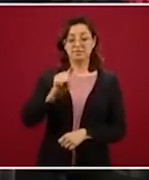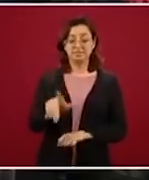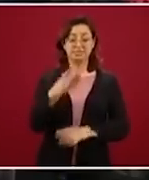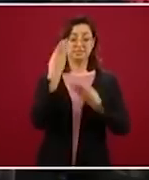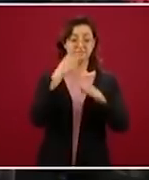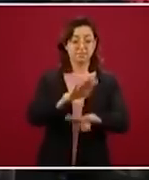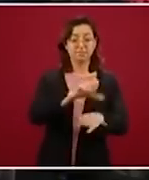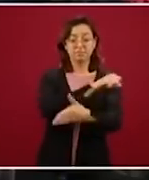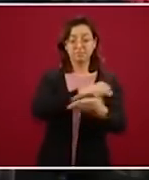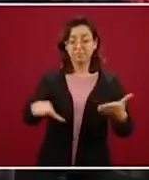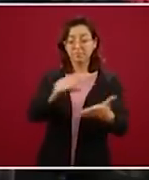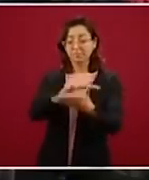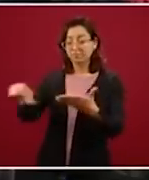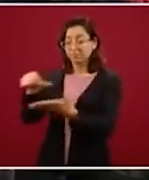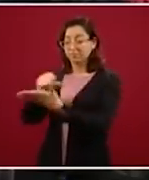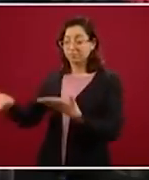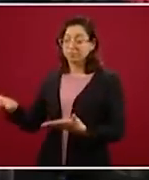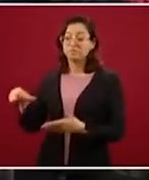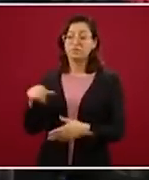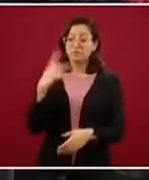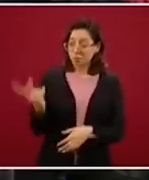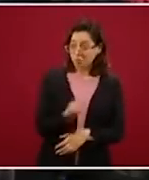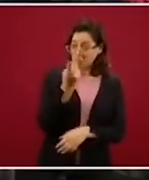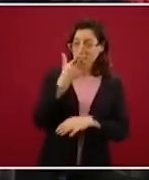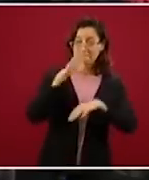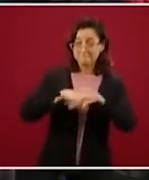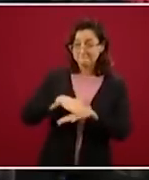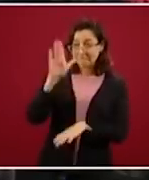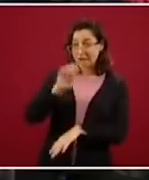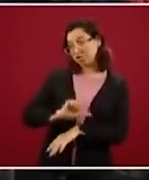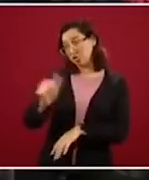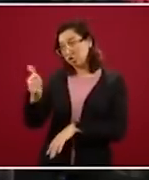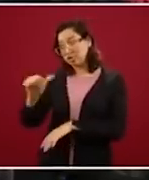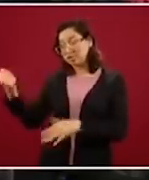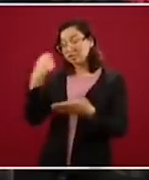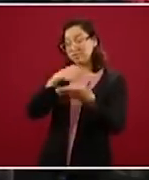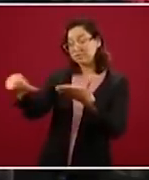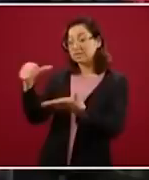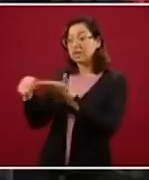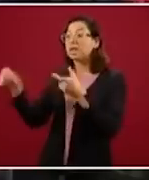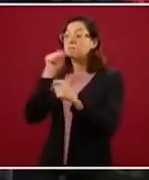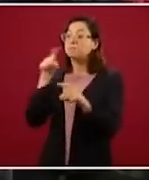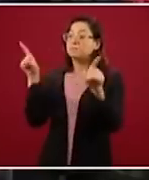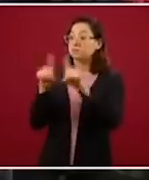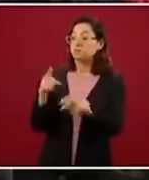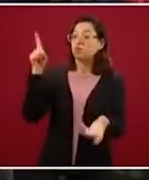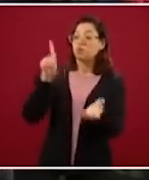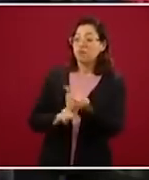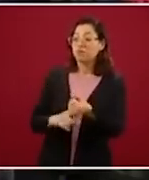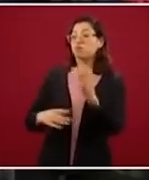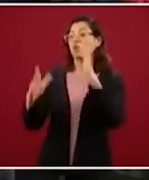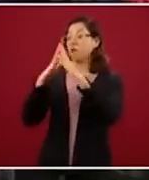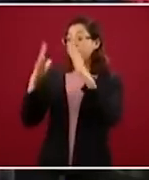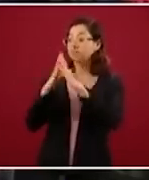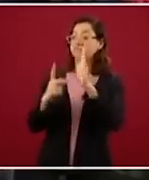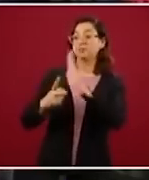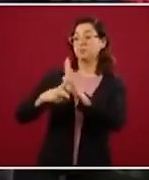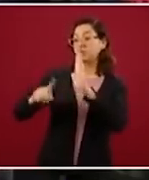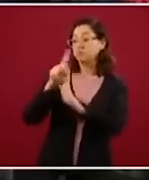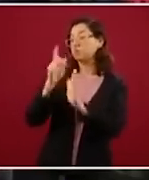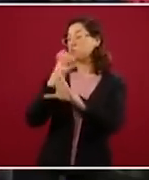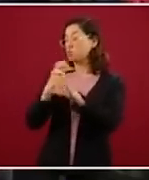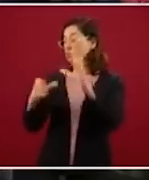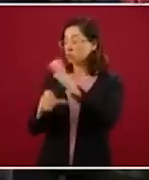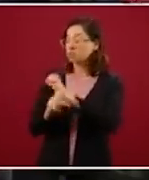al doctor si se le congelarán más cuentas y también saber si hay bienes inmuebles dentro de esas investigaciones, únicamente lo que nos